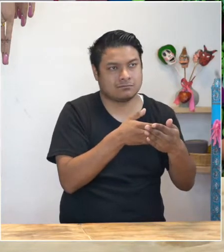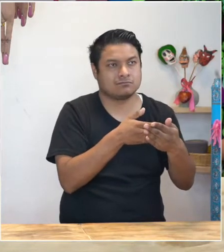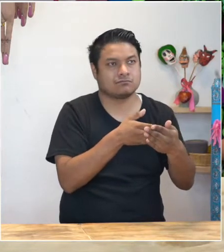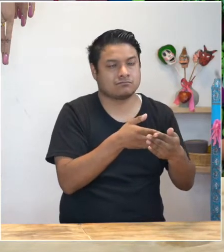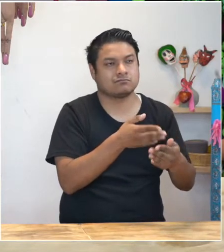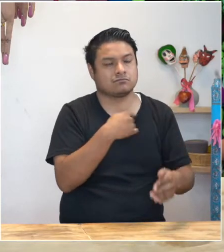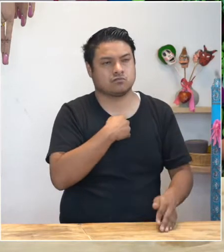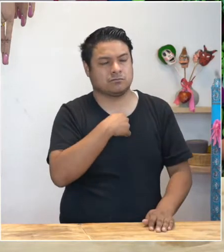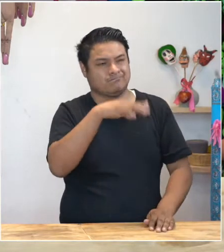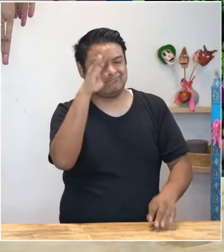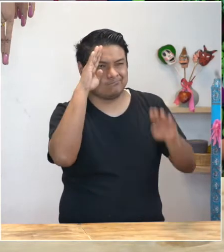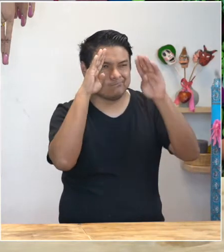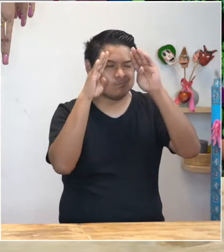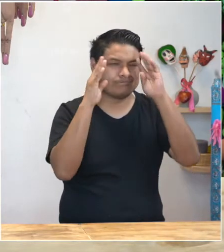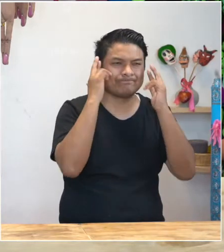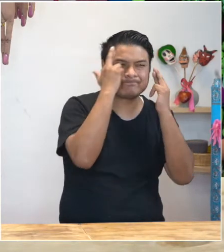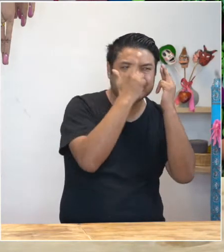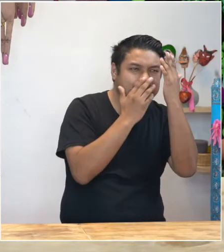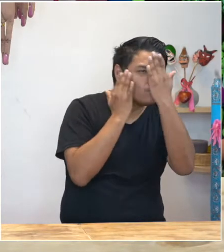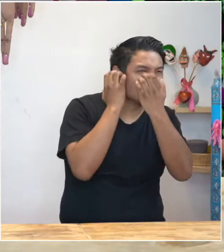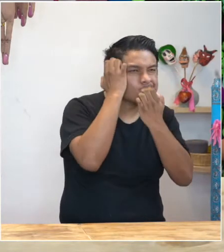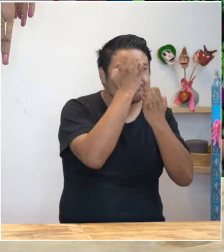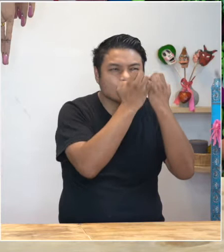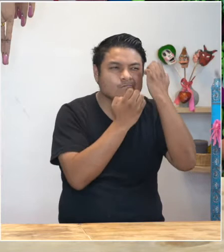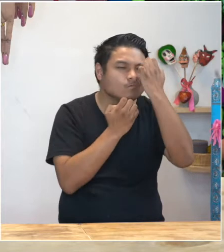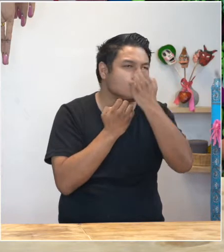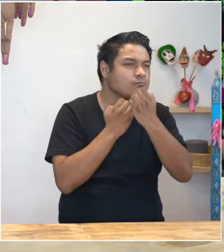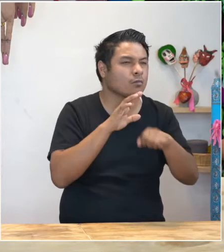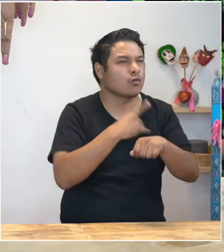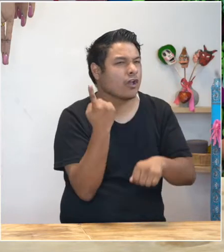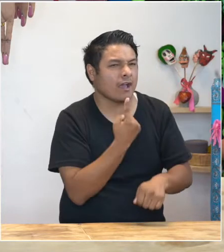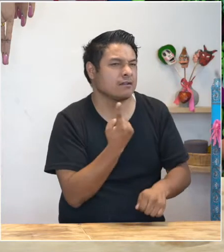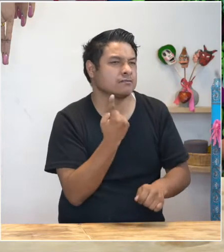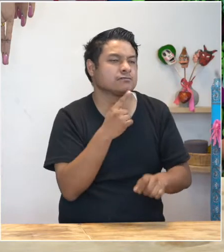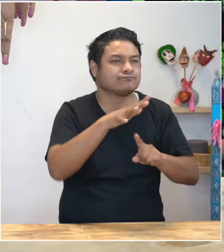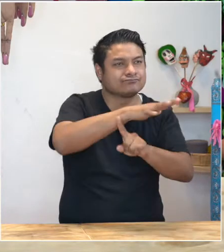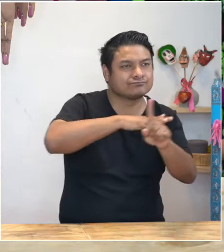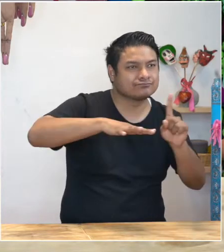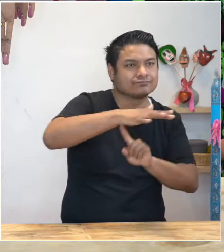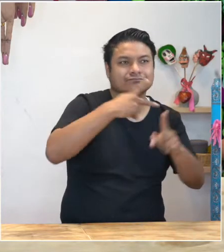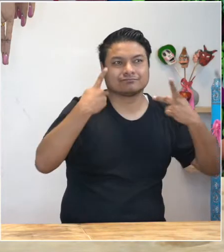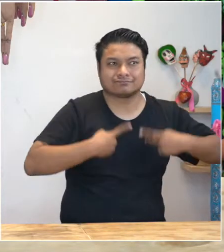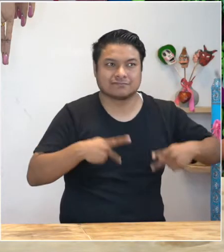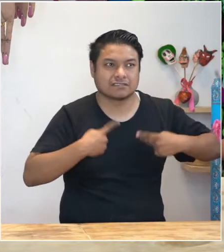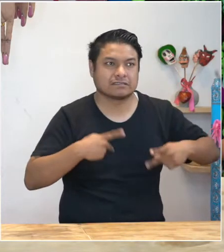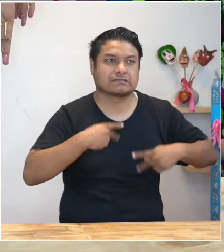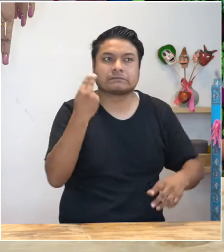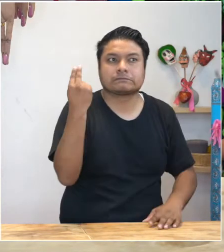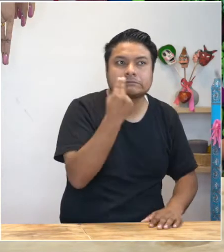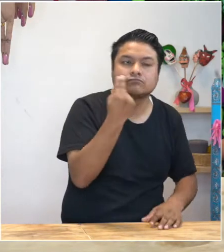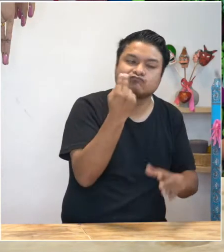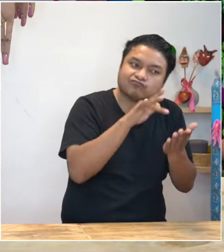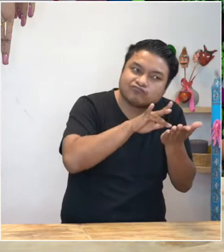sentirse incluidos. Ojalá que ustedes como jóvenes tomen en cuenta todo esto y, como les comento, que en un futuro